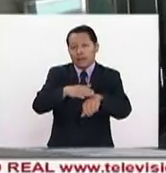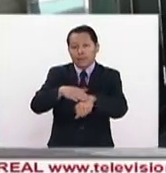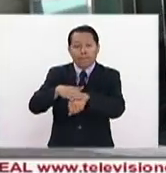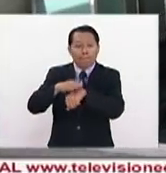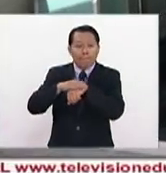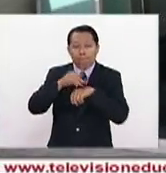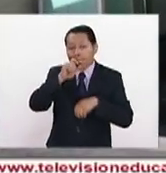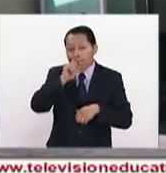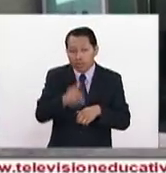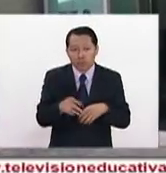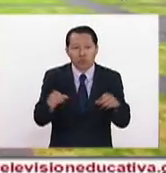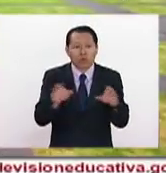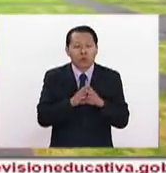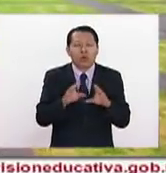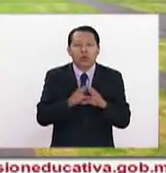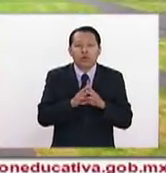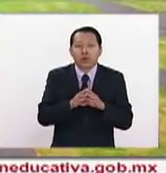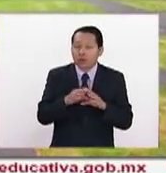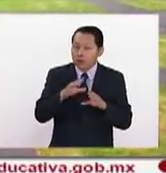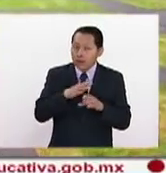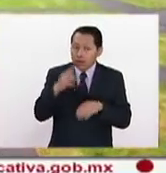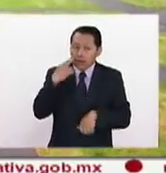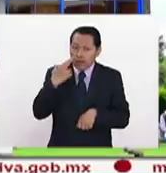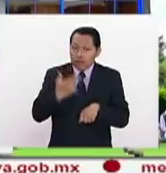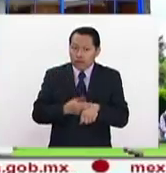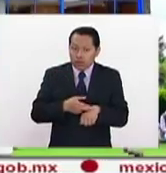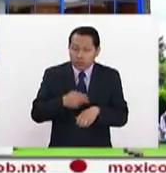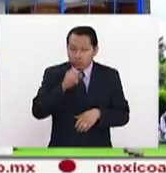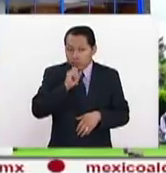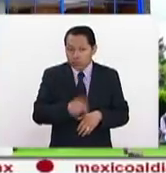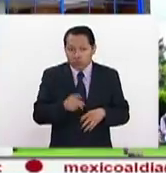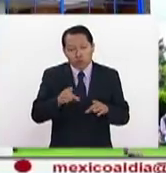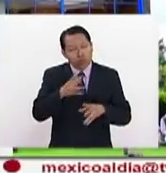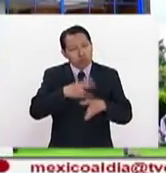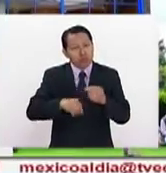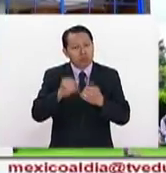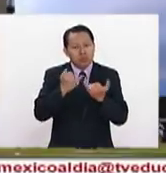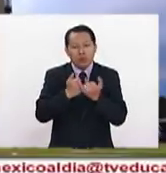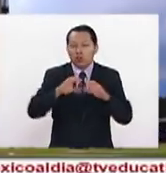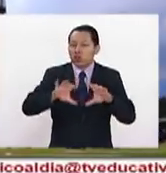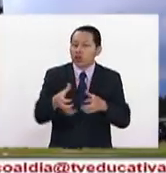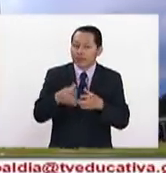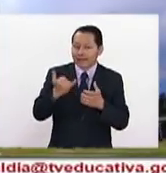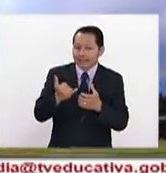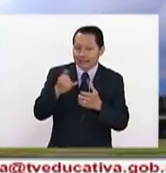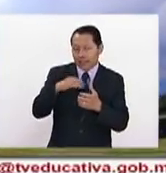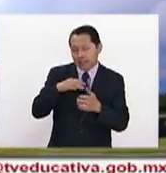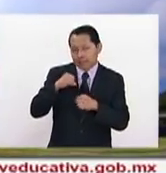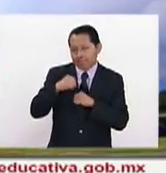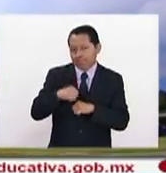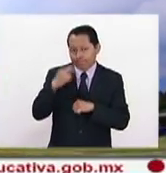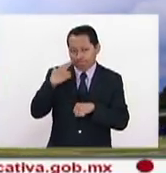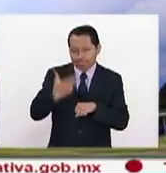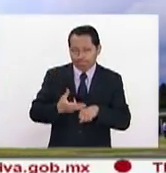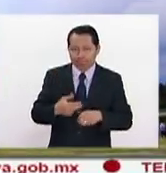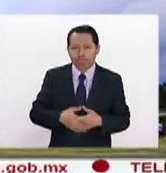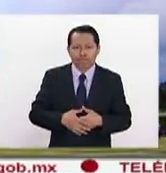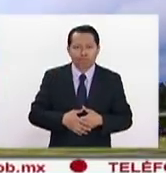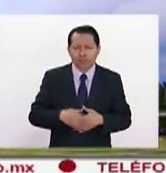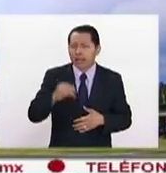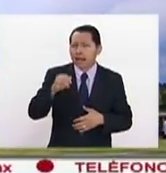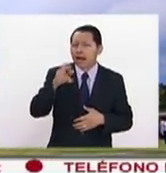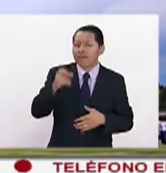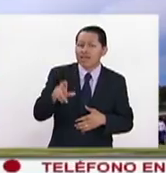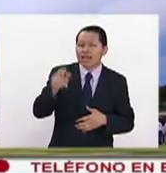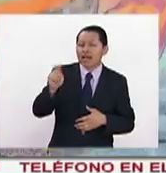atención en donde pues la responsabilidad desde luego que es compartida entre la comunidad y las autoridades. Claro, Javier